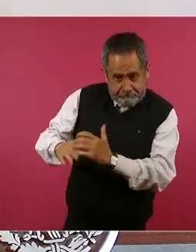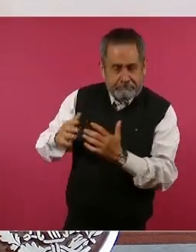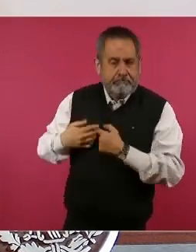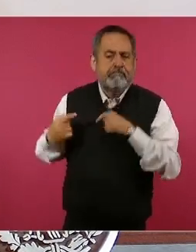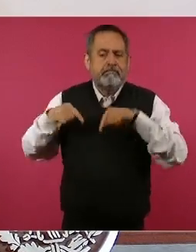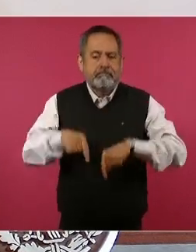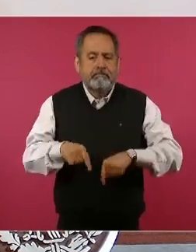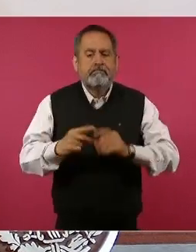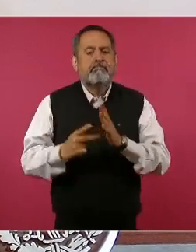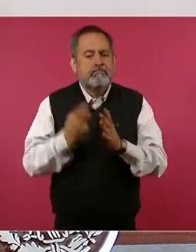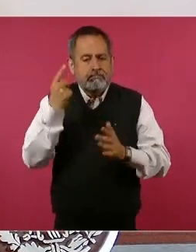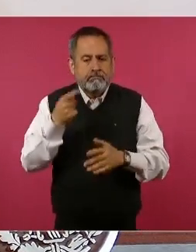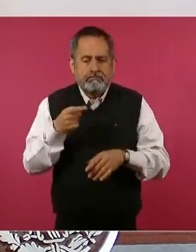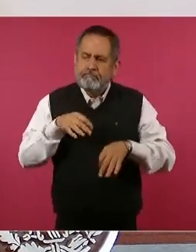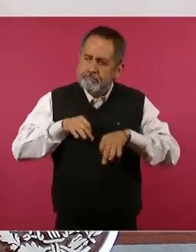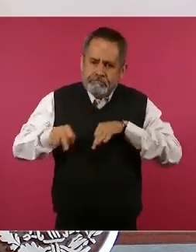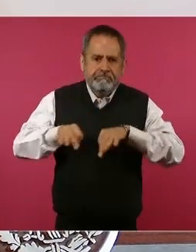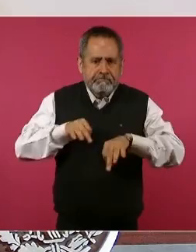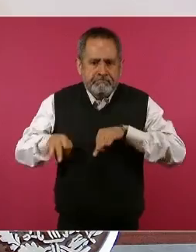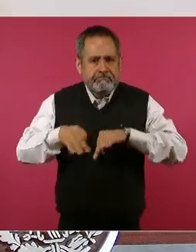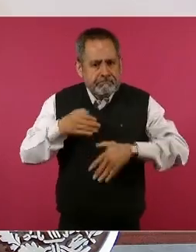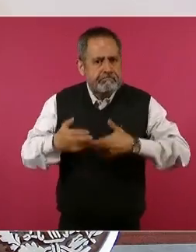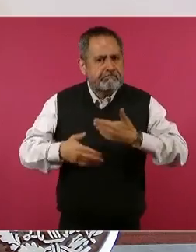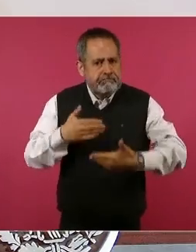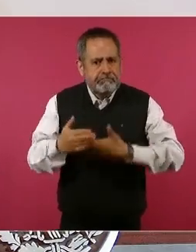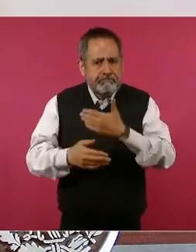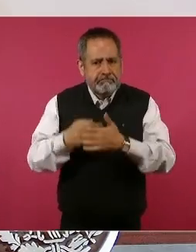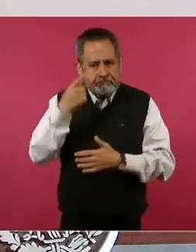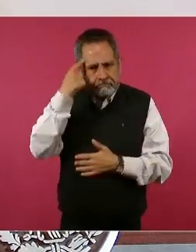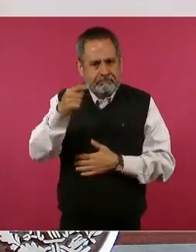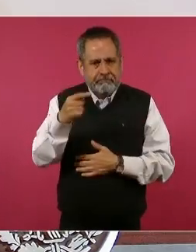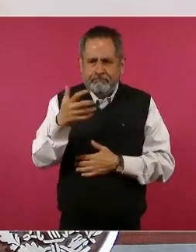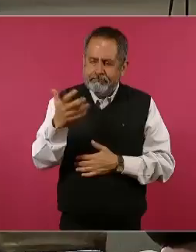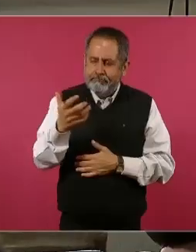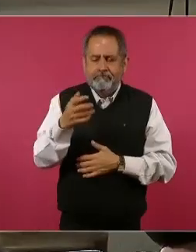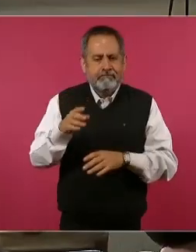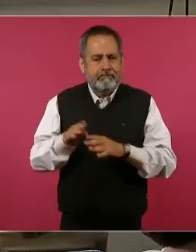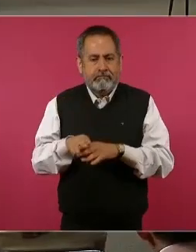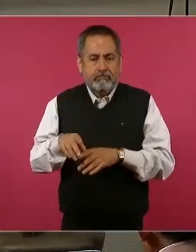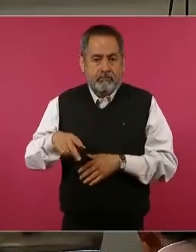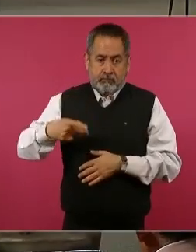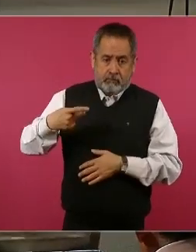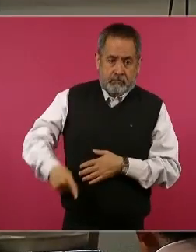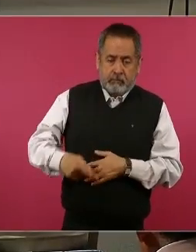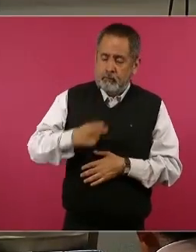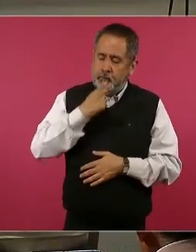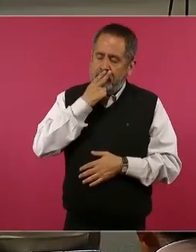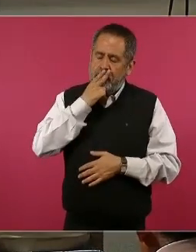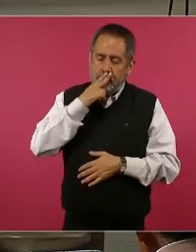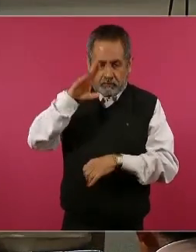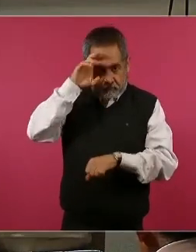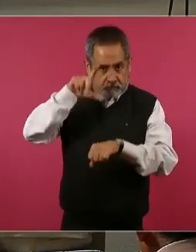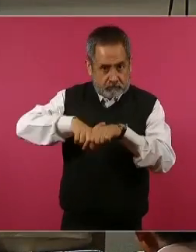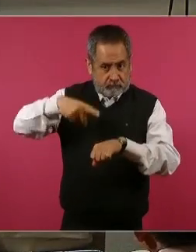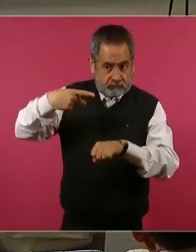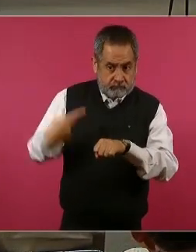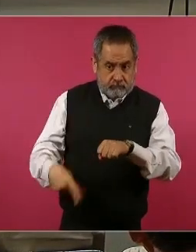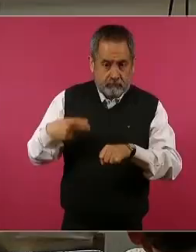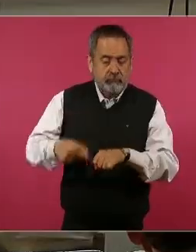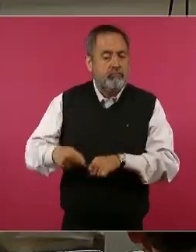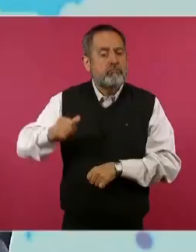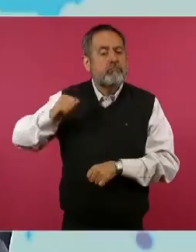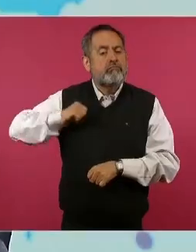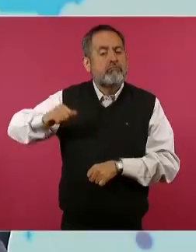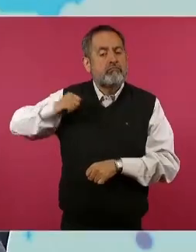hemos seguido realizando para recuperar el patrimonio cultural,